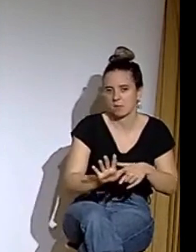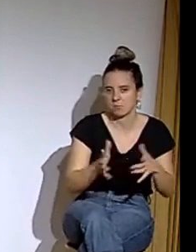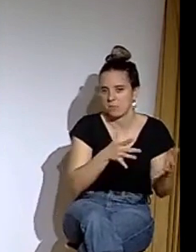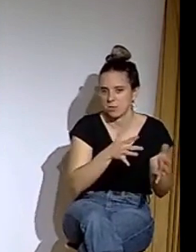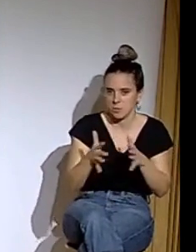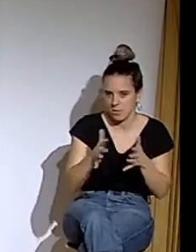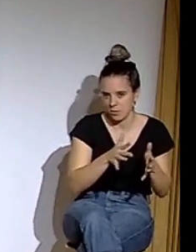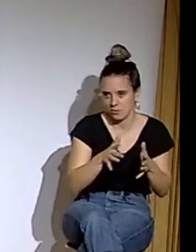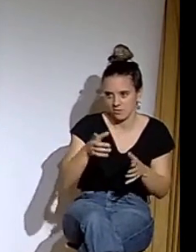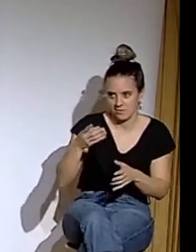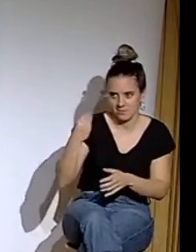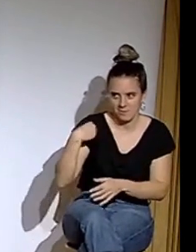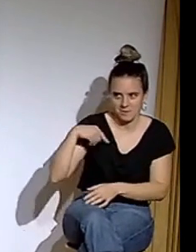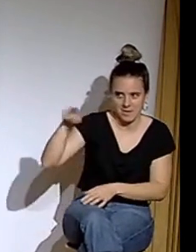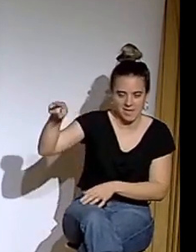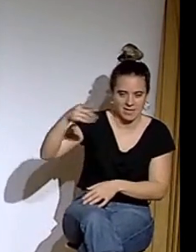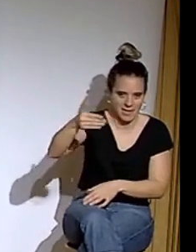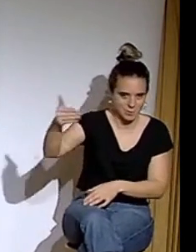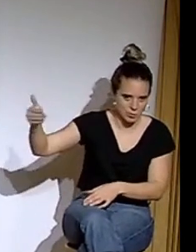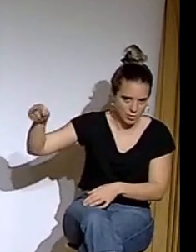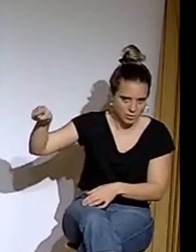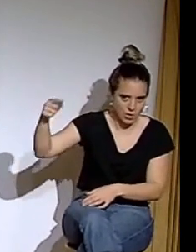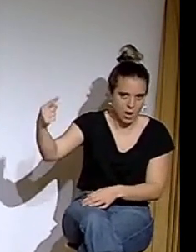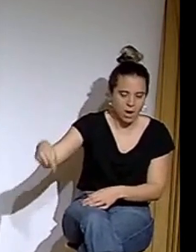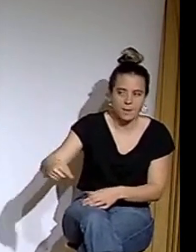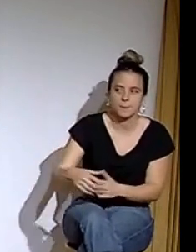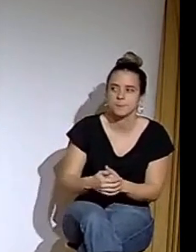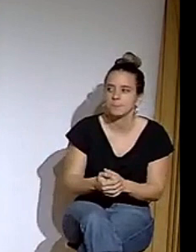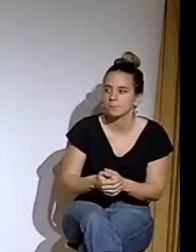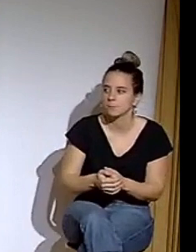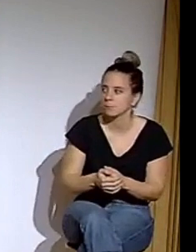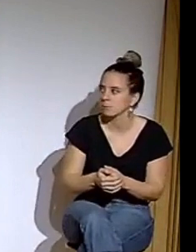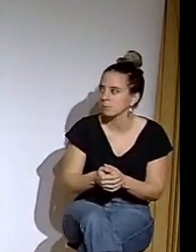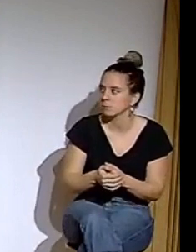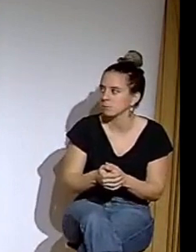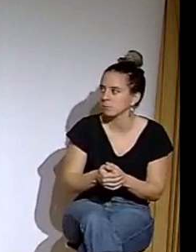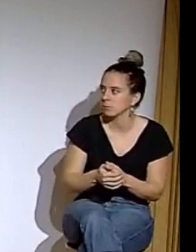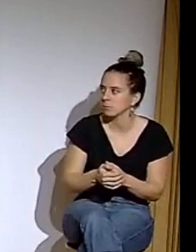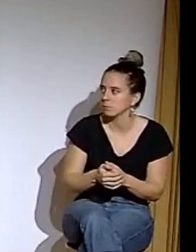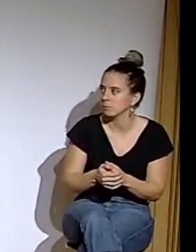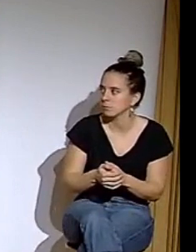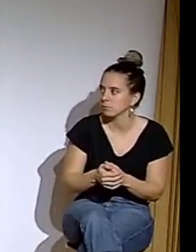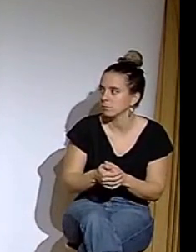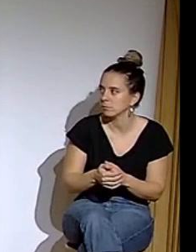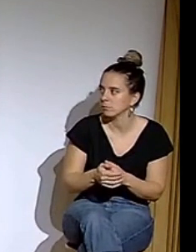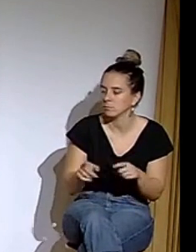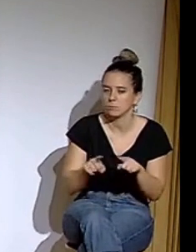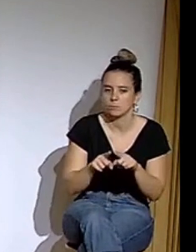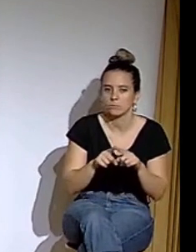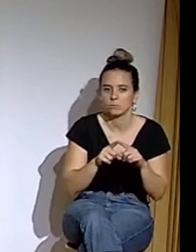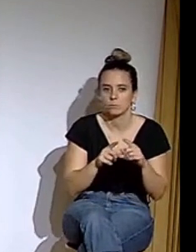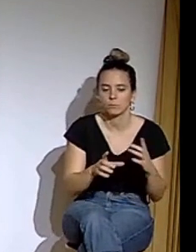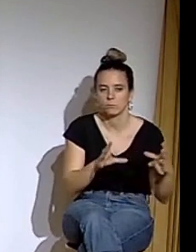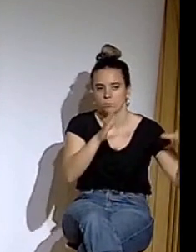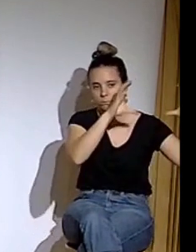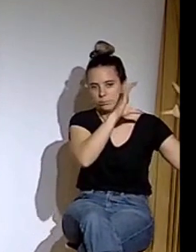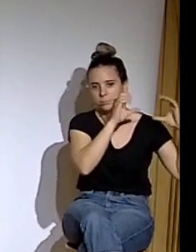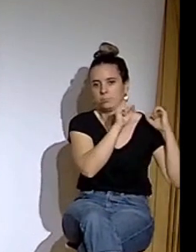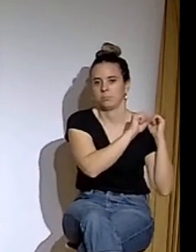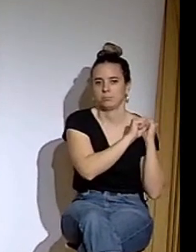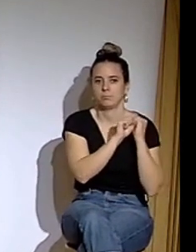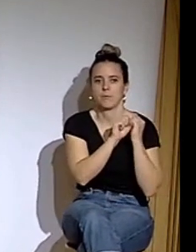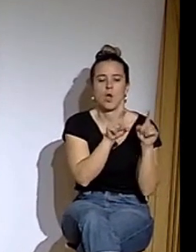tenemos en la exposición y haciendo como una performance